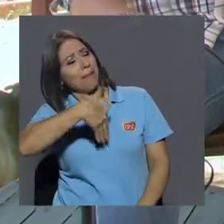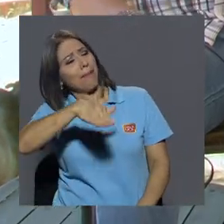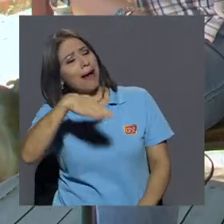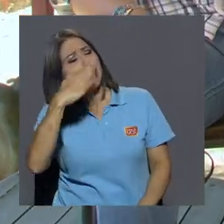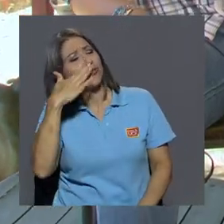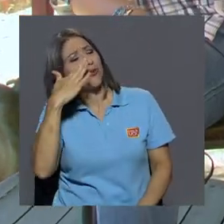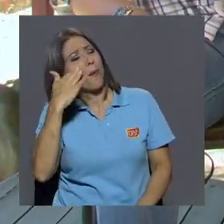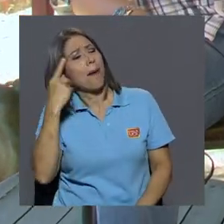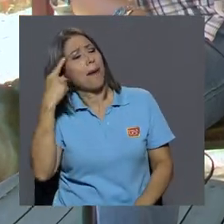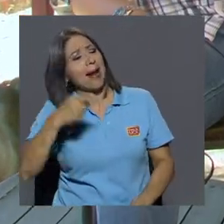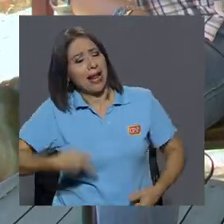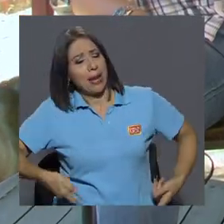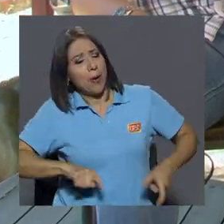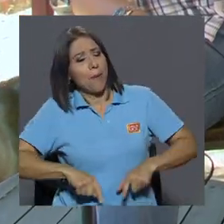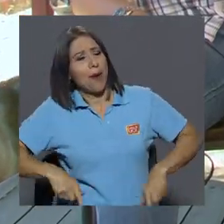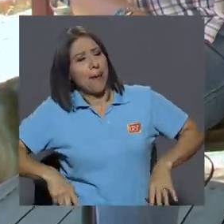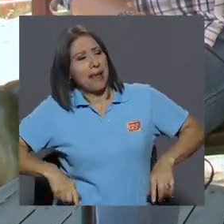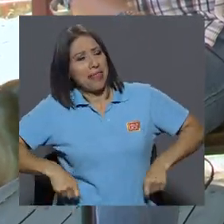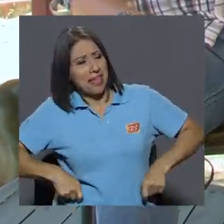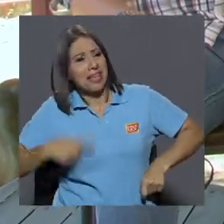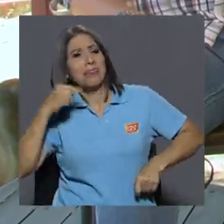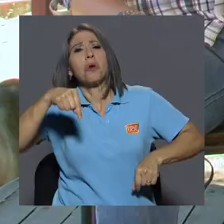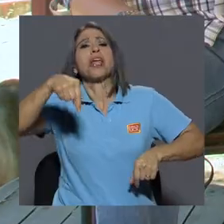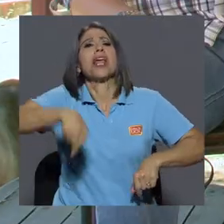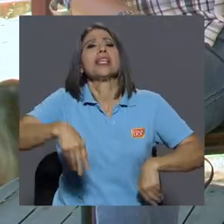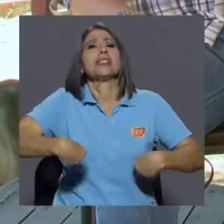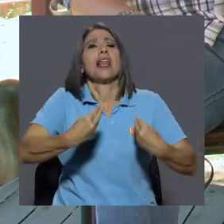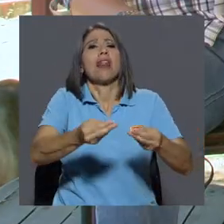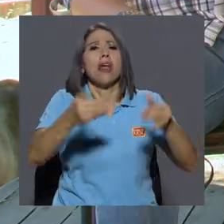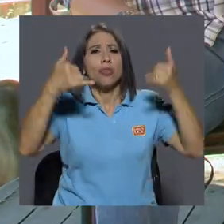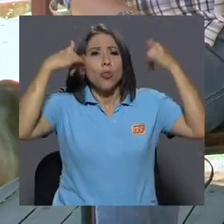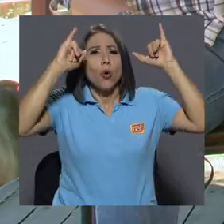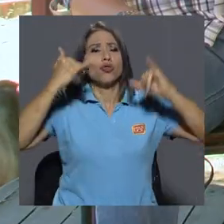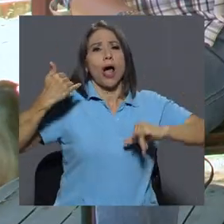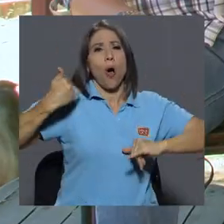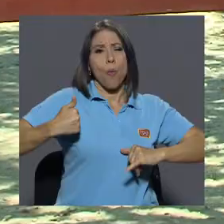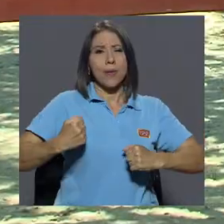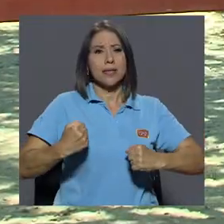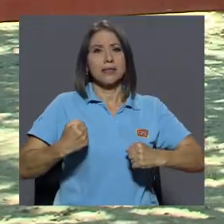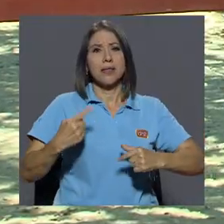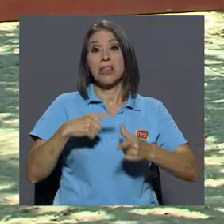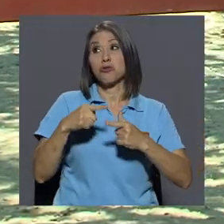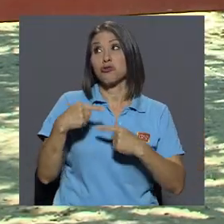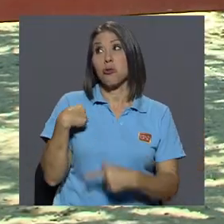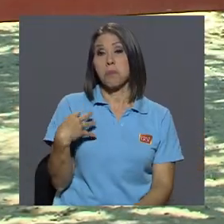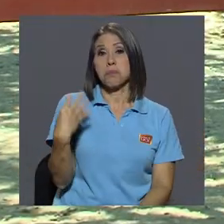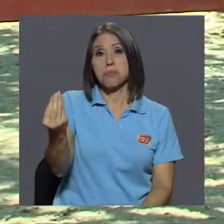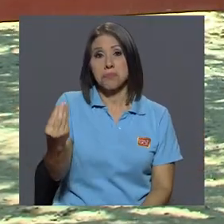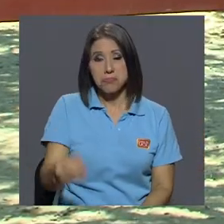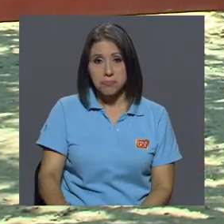que lo envuelvan en mantillas, dice, porque aquí se dan toros a hombres. Entonces yo me fui.